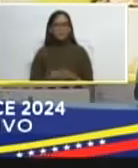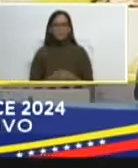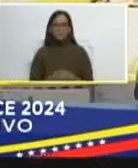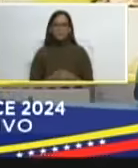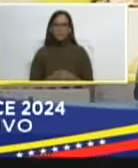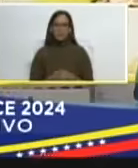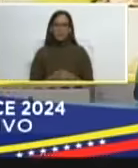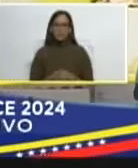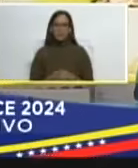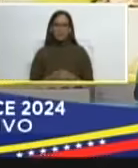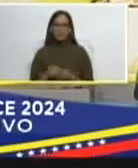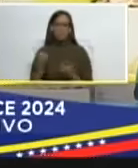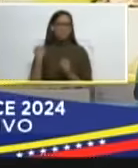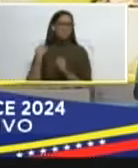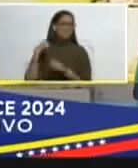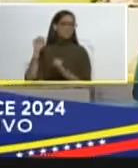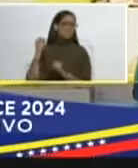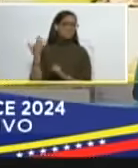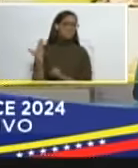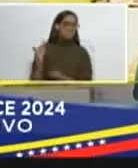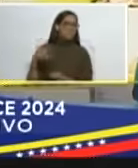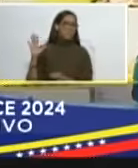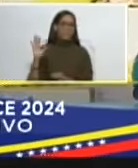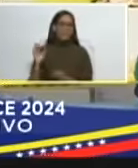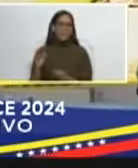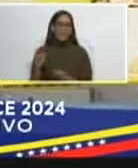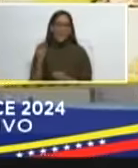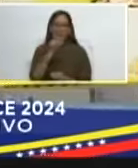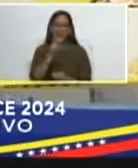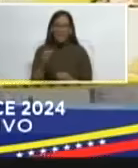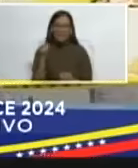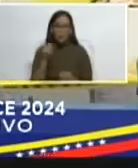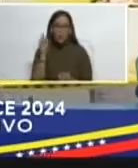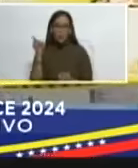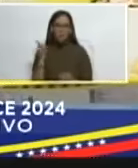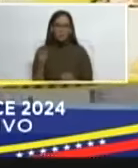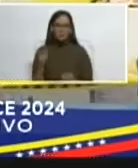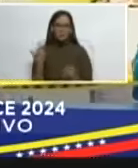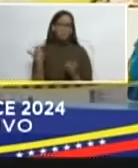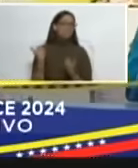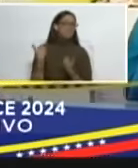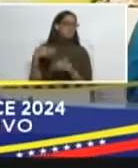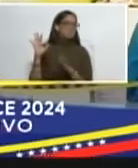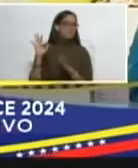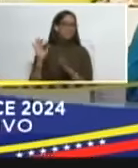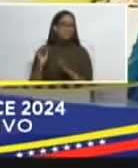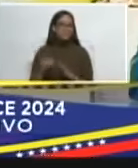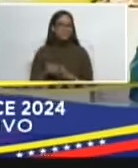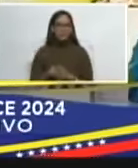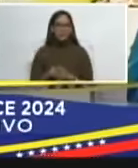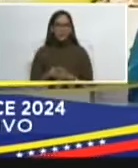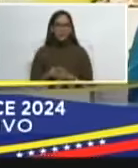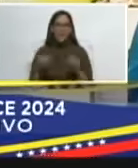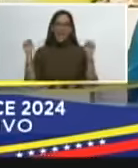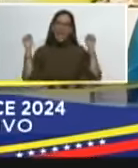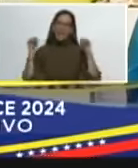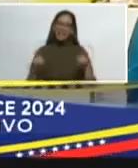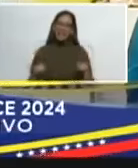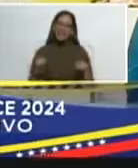Ni los ignoremos. A gente como ellos no hay ni que ignorarlo. Acá